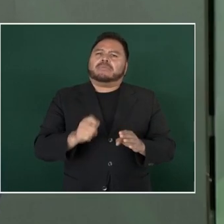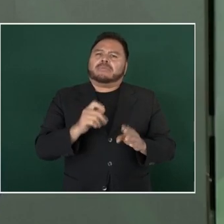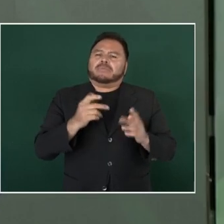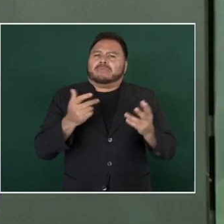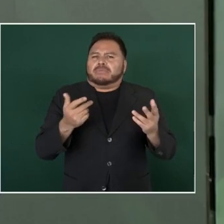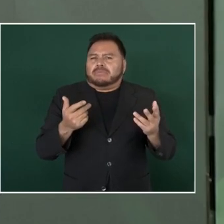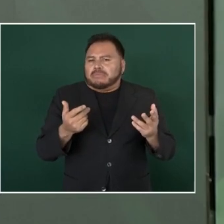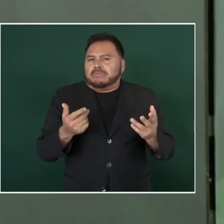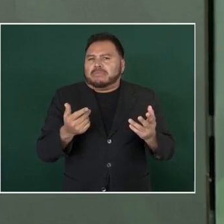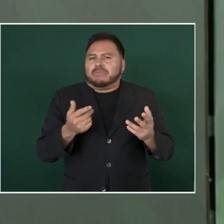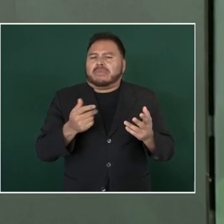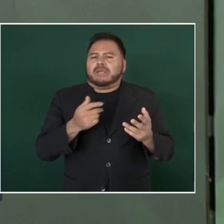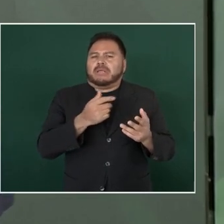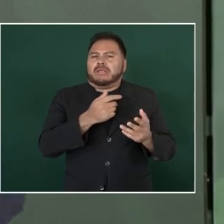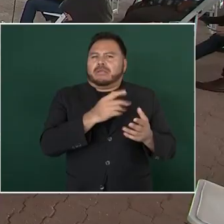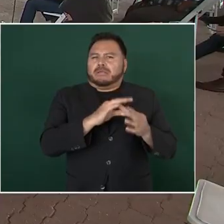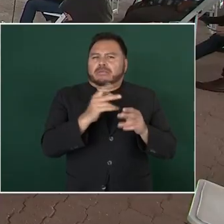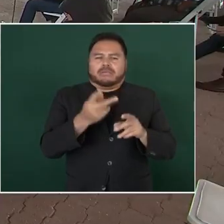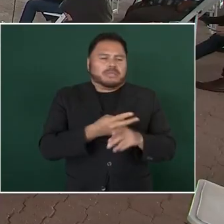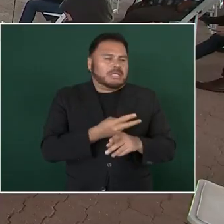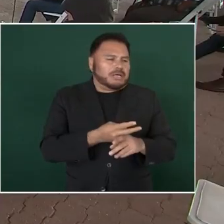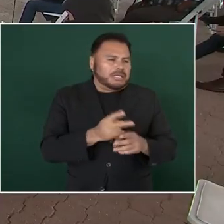carros.